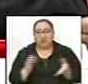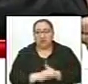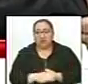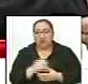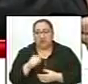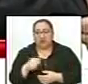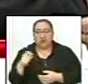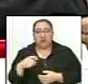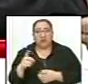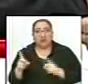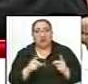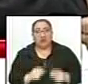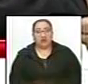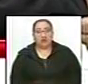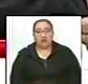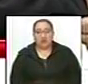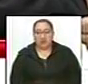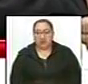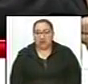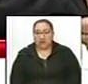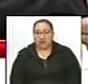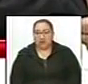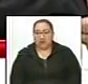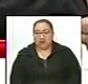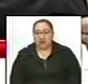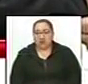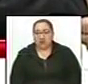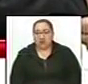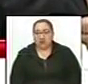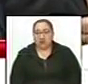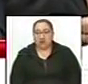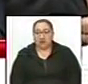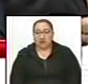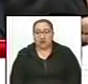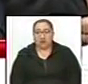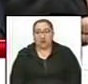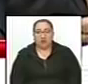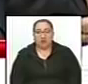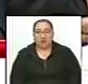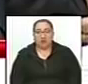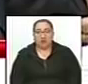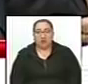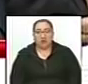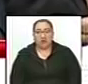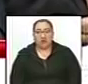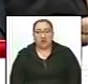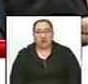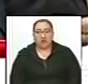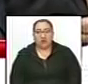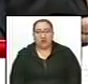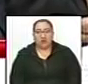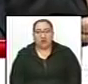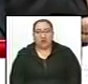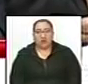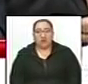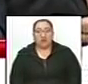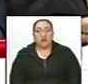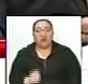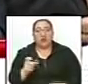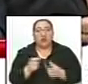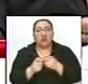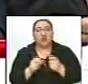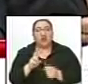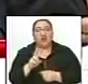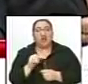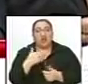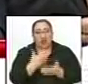Acá lo que se requiere es el debate, para que el país conozca cuál es la situación del informe que ha entregado el señor Vázquez. Que dé los detalles